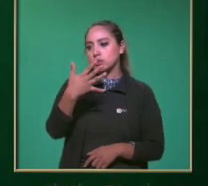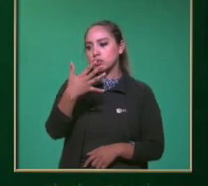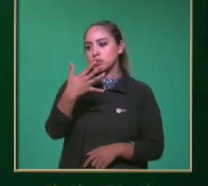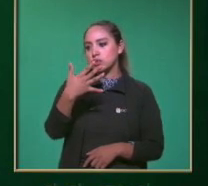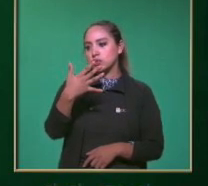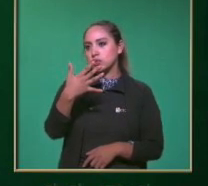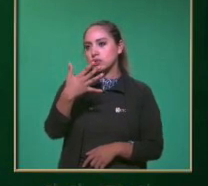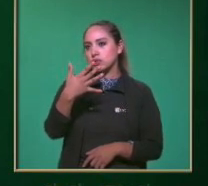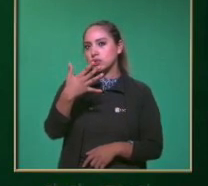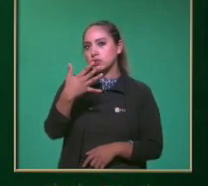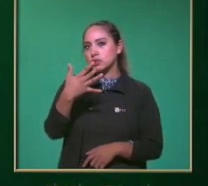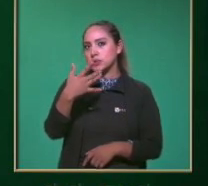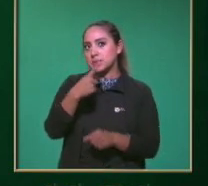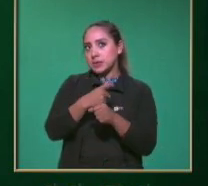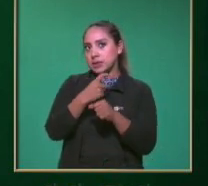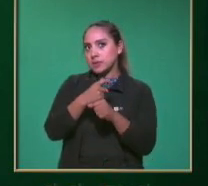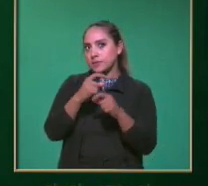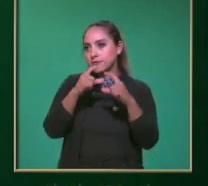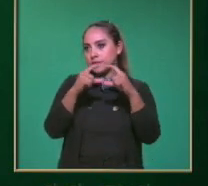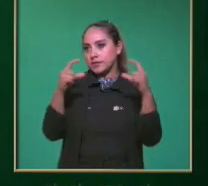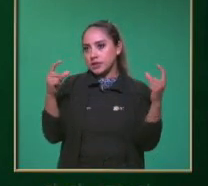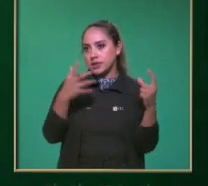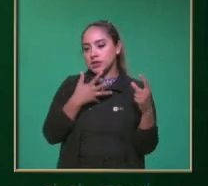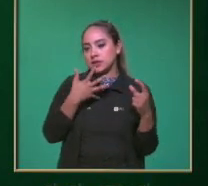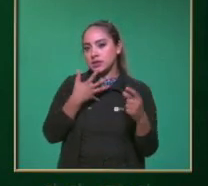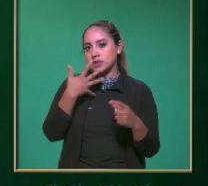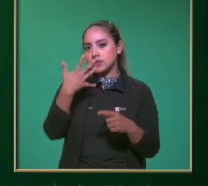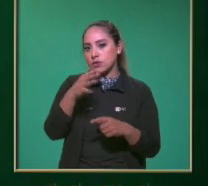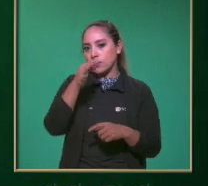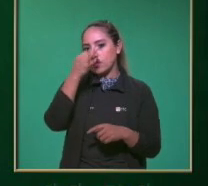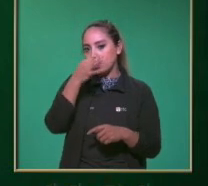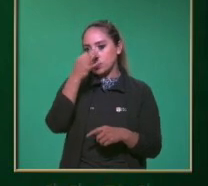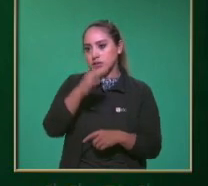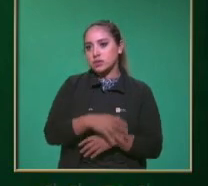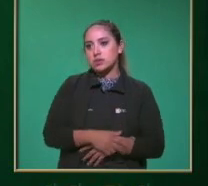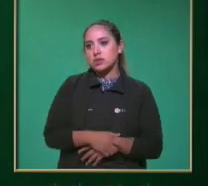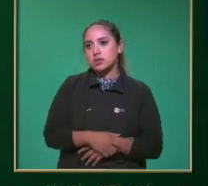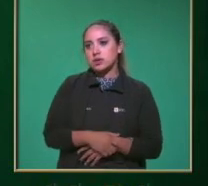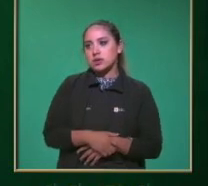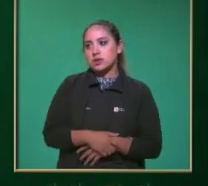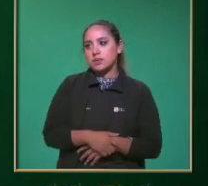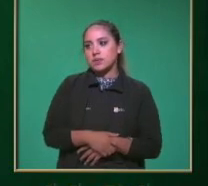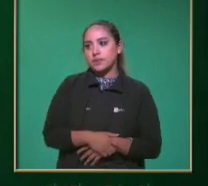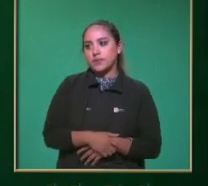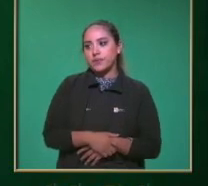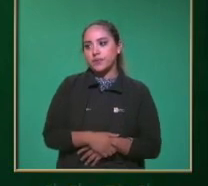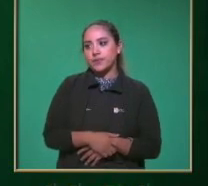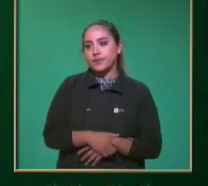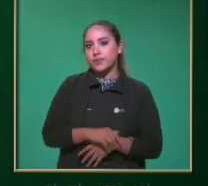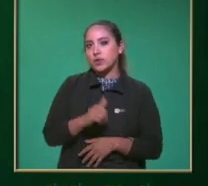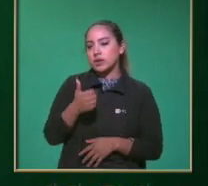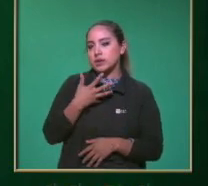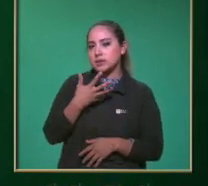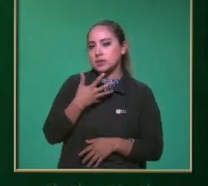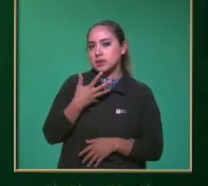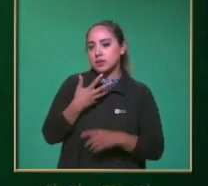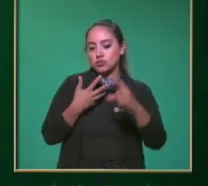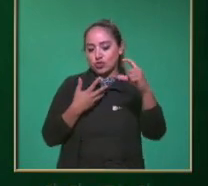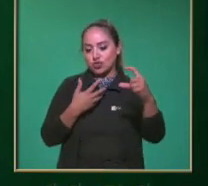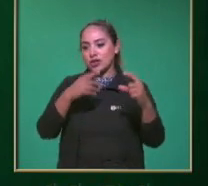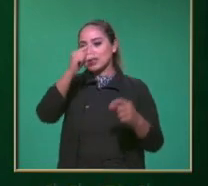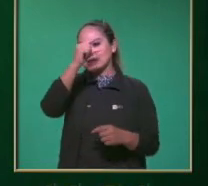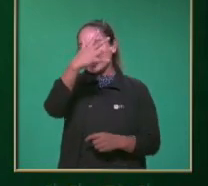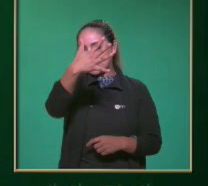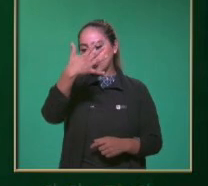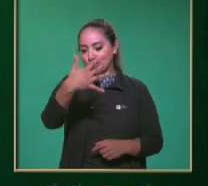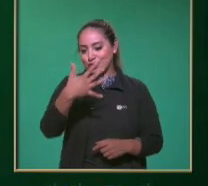1, 2, 3, 4, 5. La primer fila, maestra, tiene 5 flores. Muy bien, tiene 5 y las otras dos también se ve que tienen